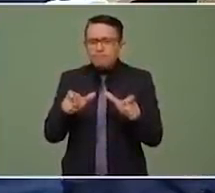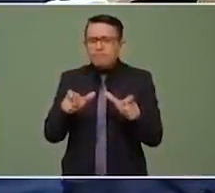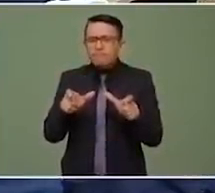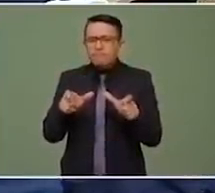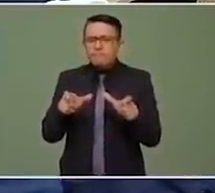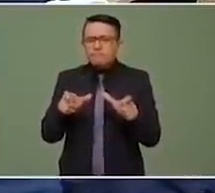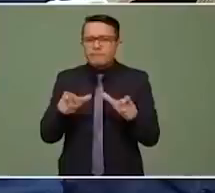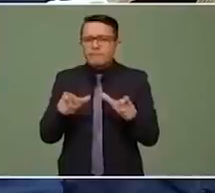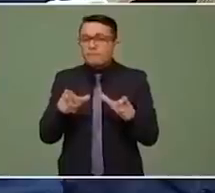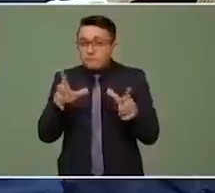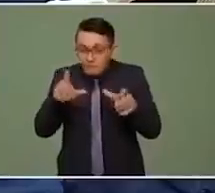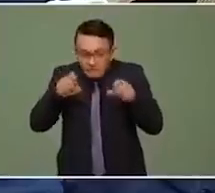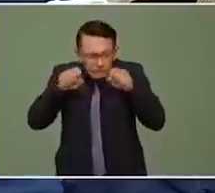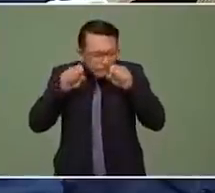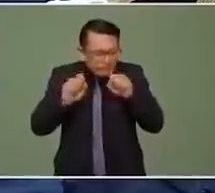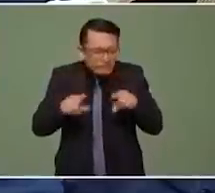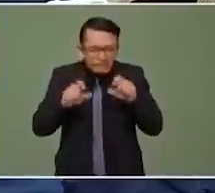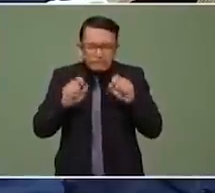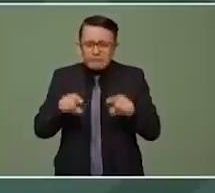unimos